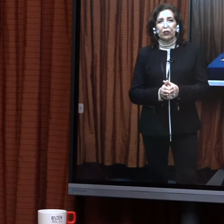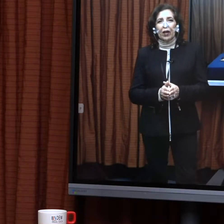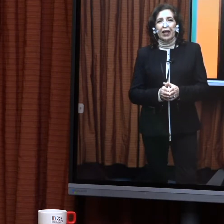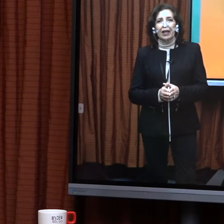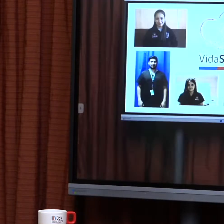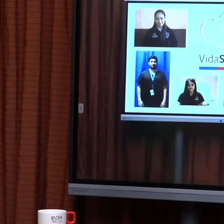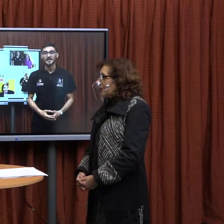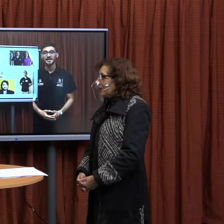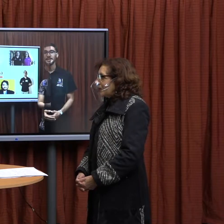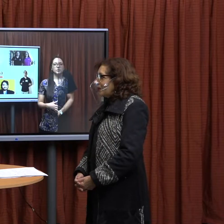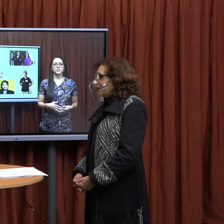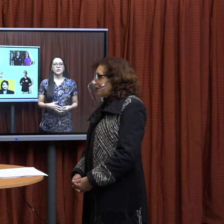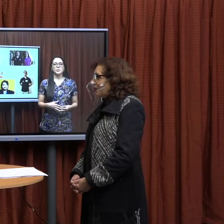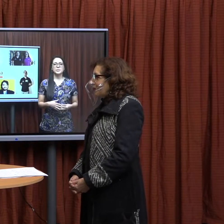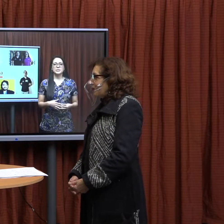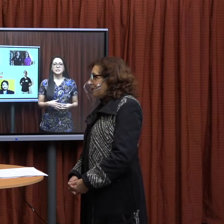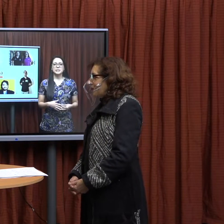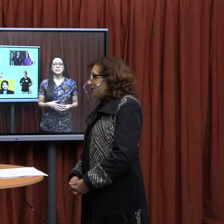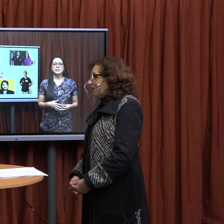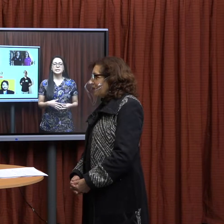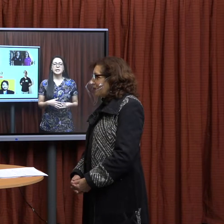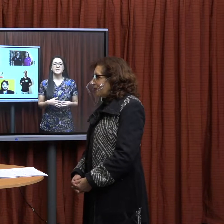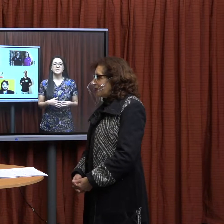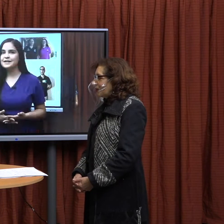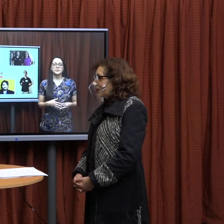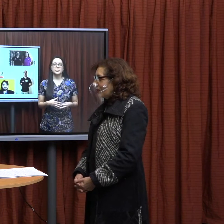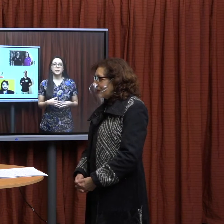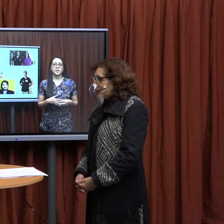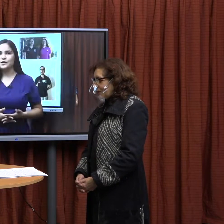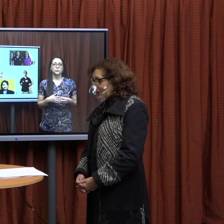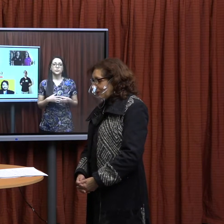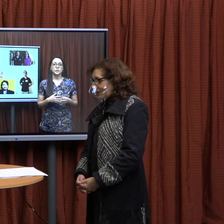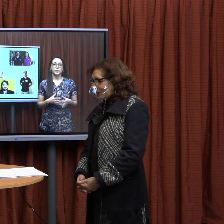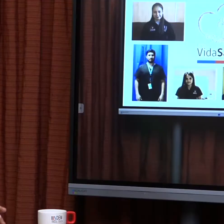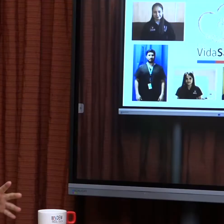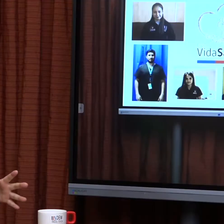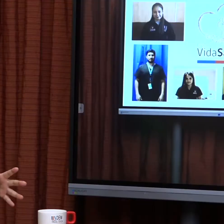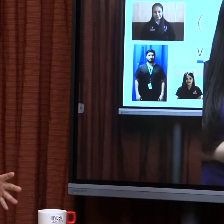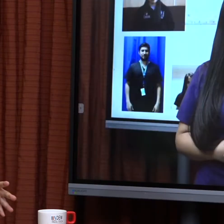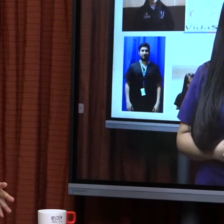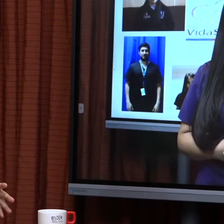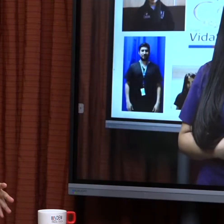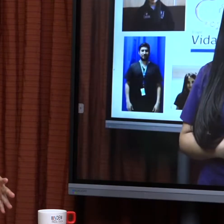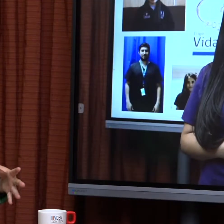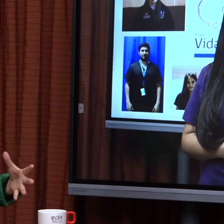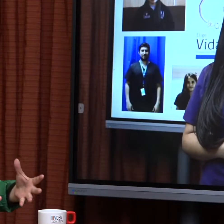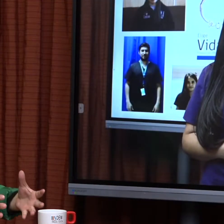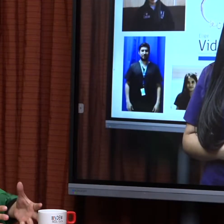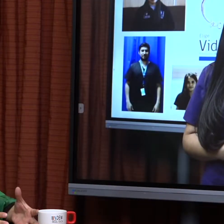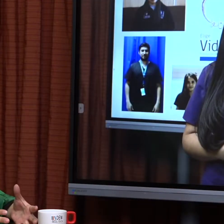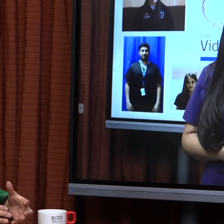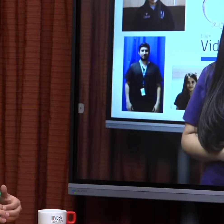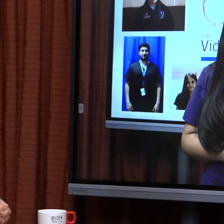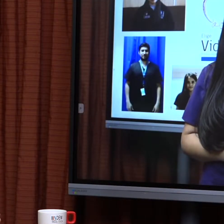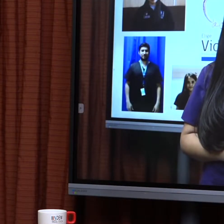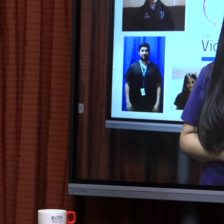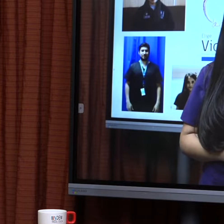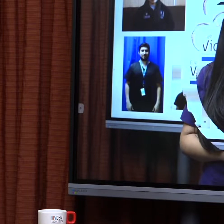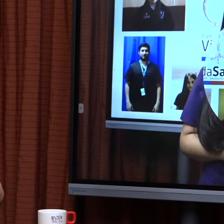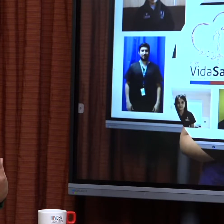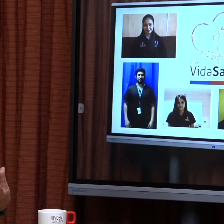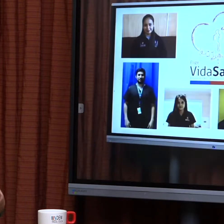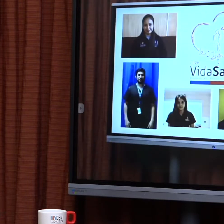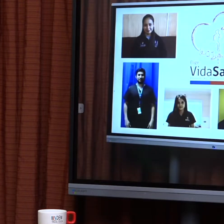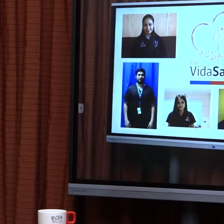larga trayectoria en su pasar por la dirección de educación municipal. Ahora, enfocándonos un poco en